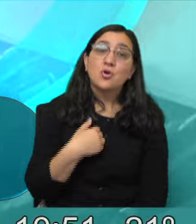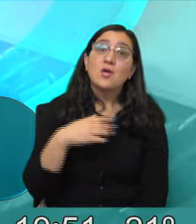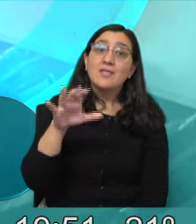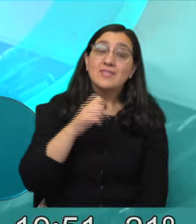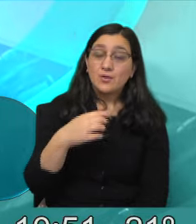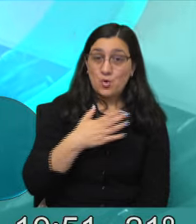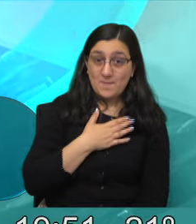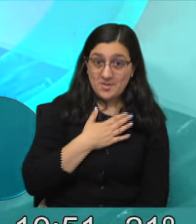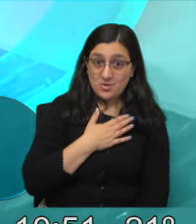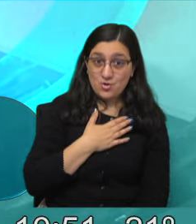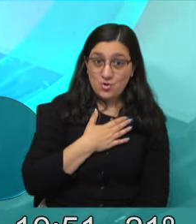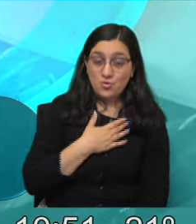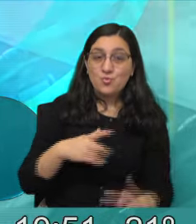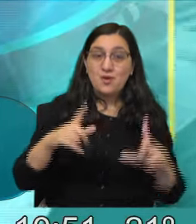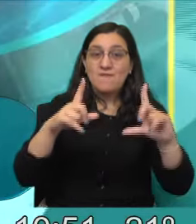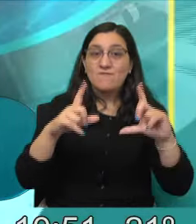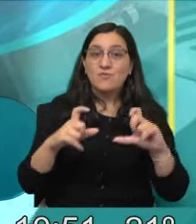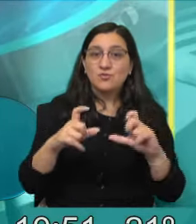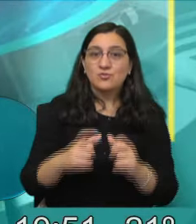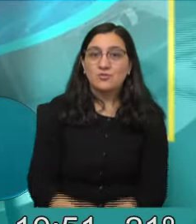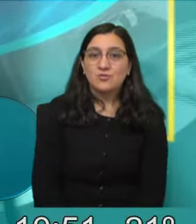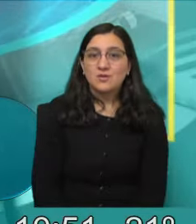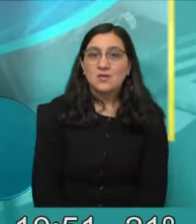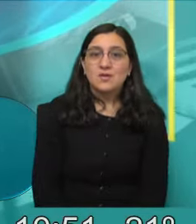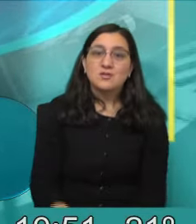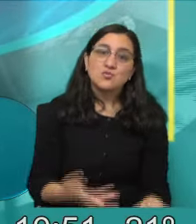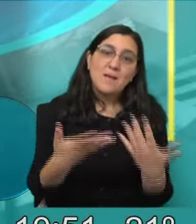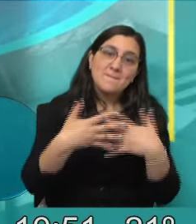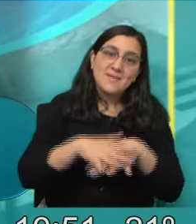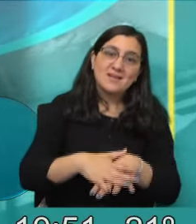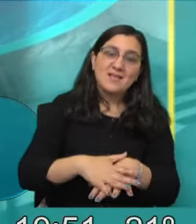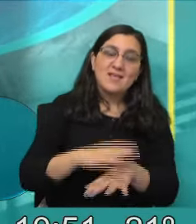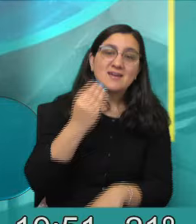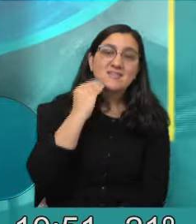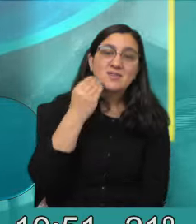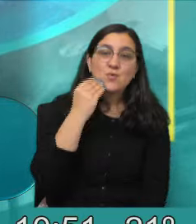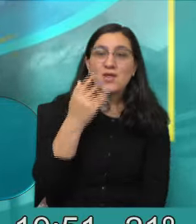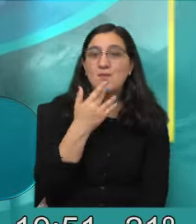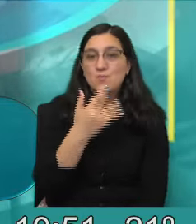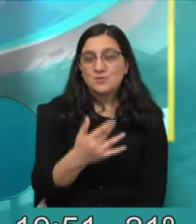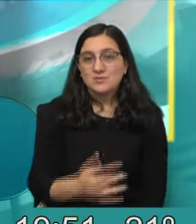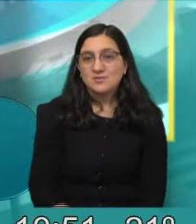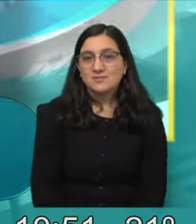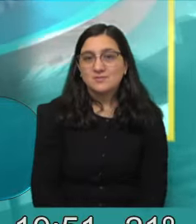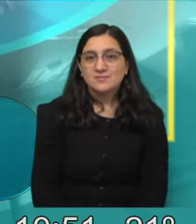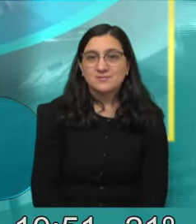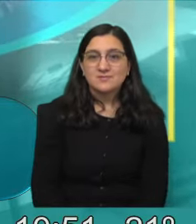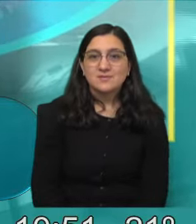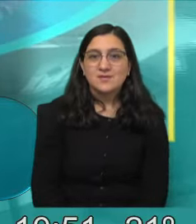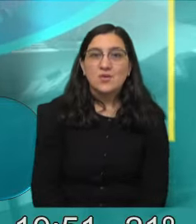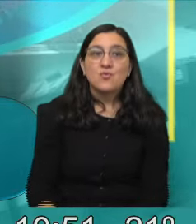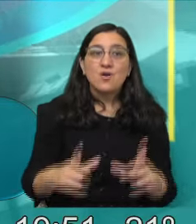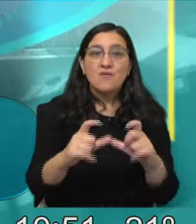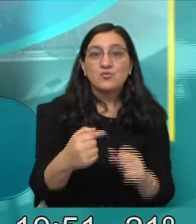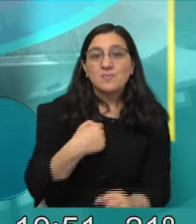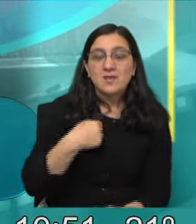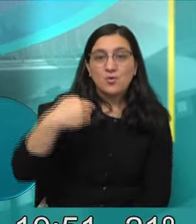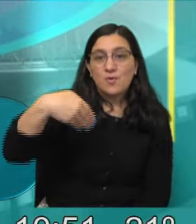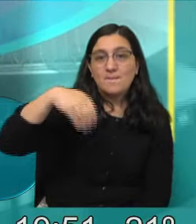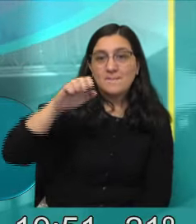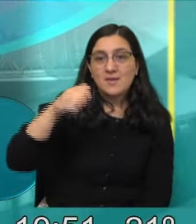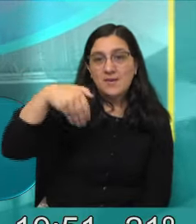mío con una foto que es entre ridícula y amorosa. Que es una foto mía con Memi, yo estoy bastante ridícula y Memi tenía